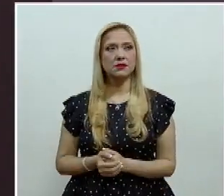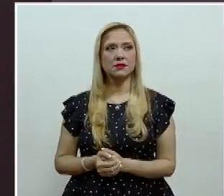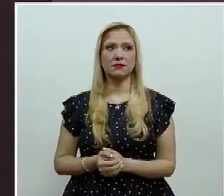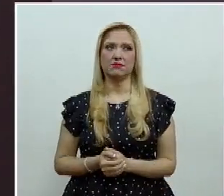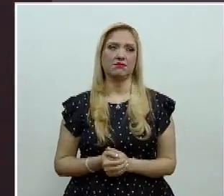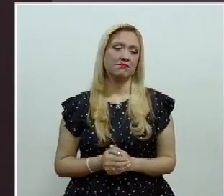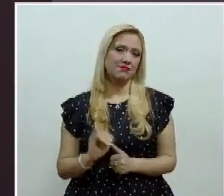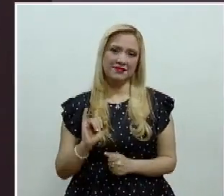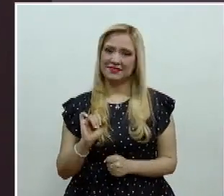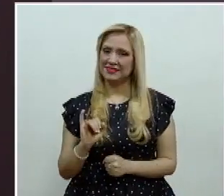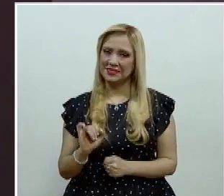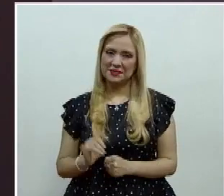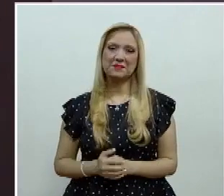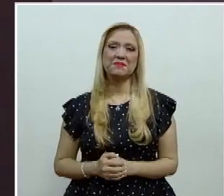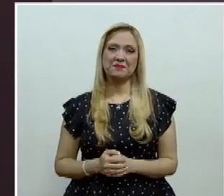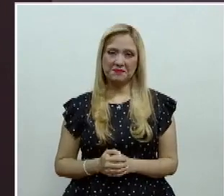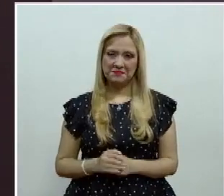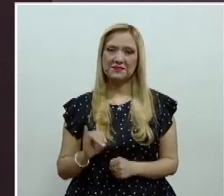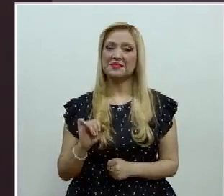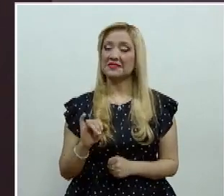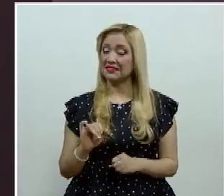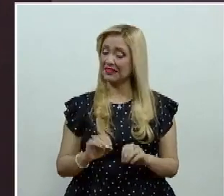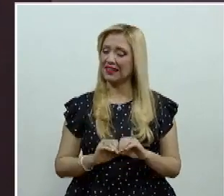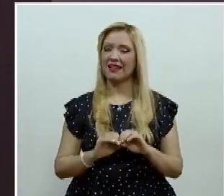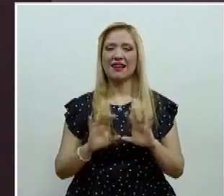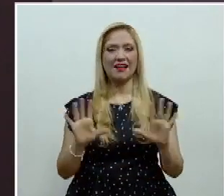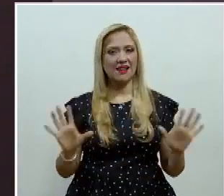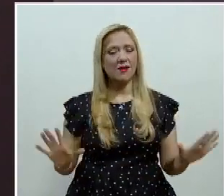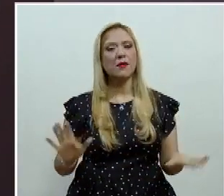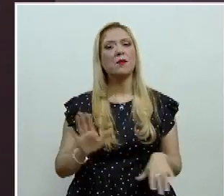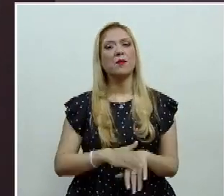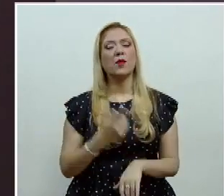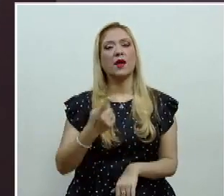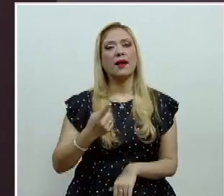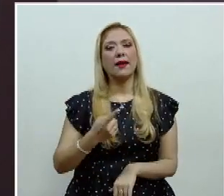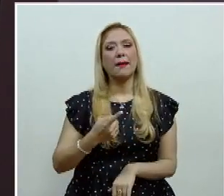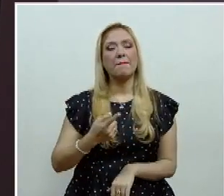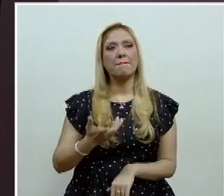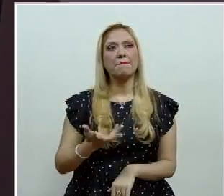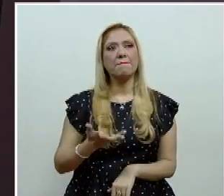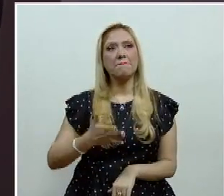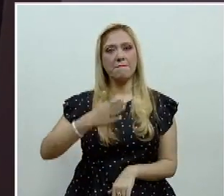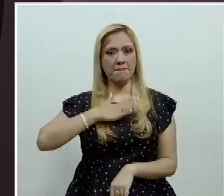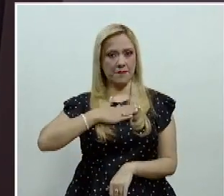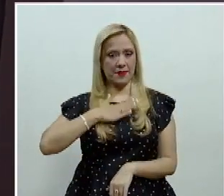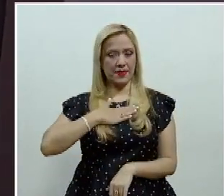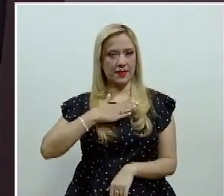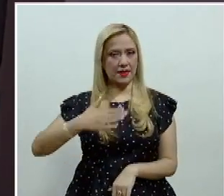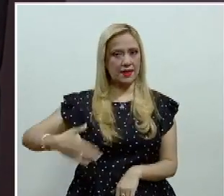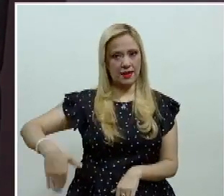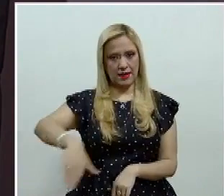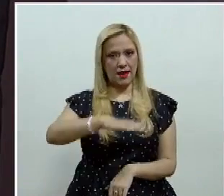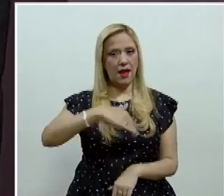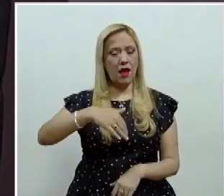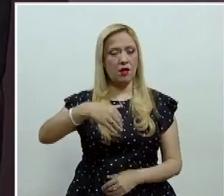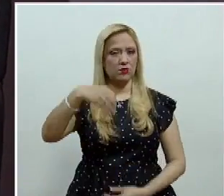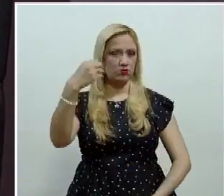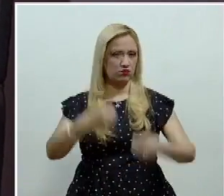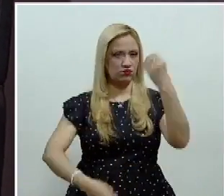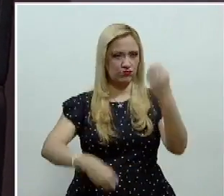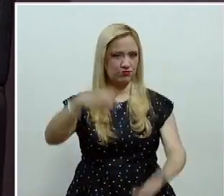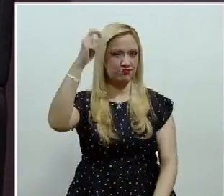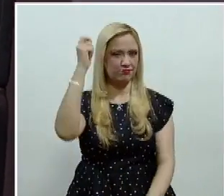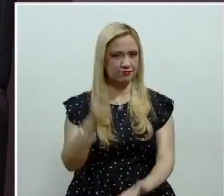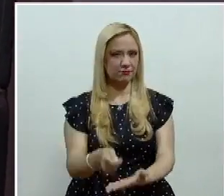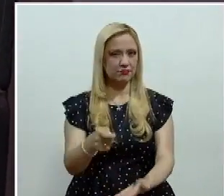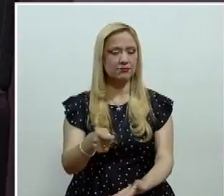definitivamente sí, porque a nosotros nos tienen que, nosotros a nivel aplicación de